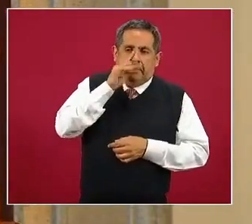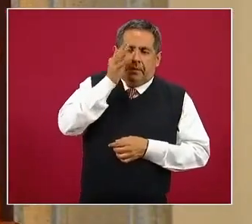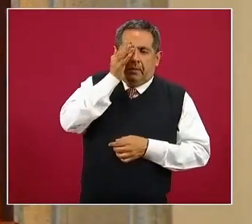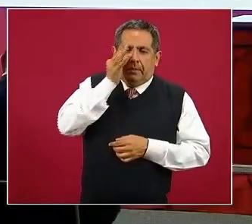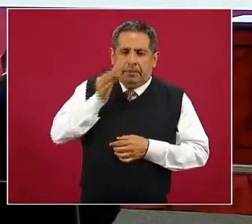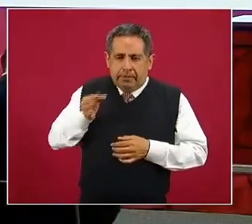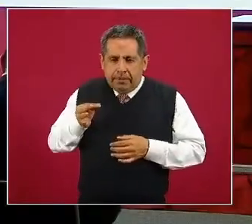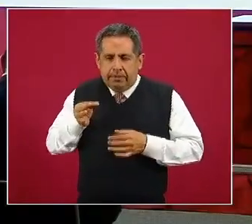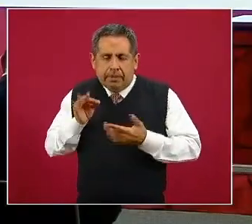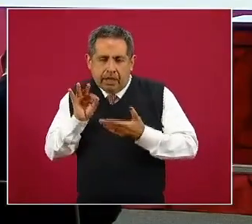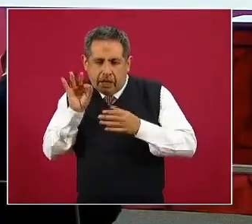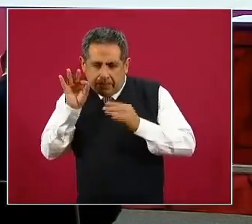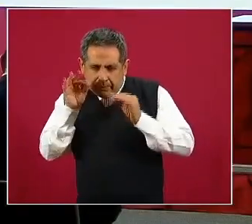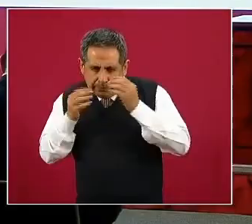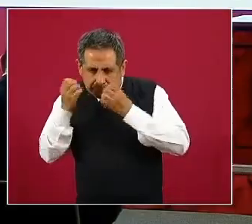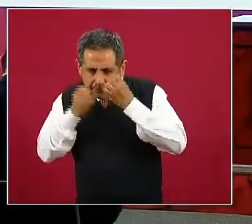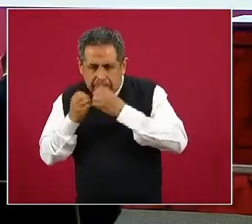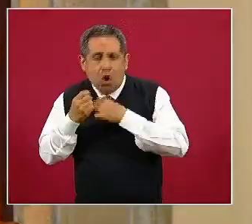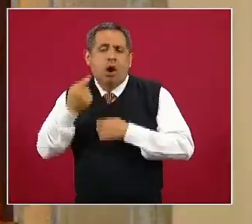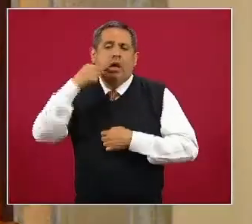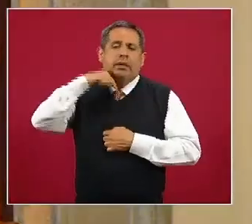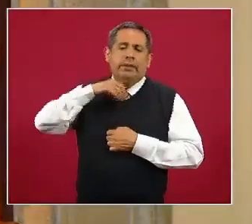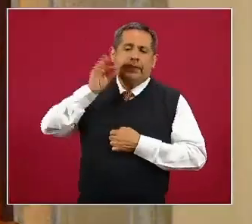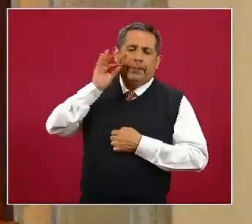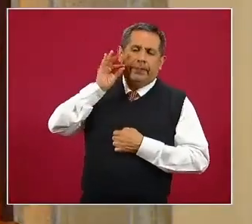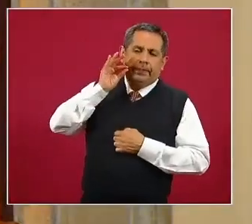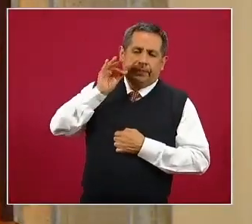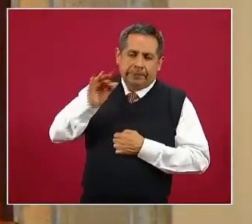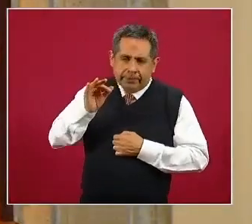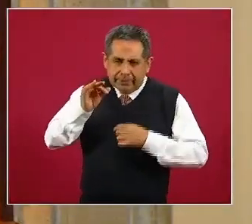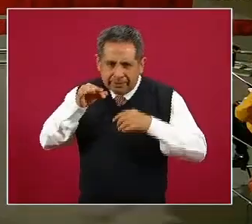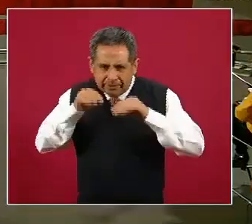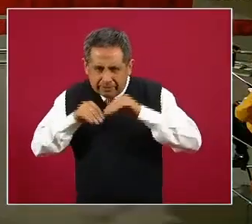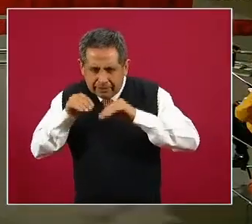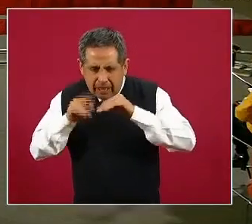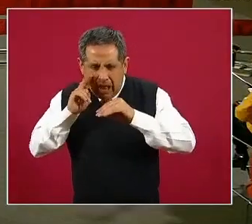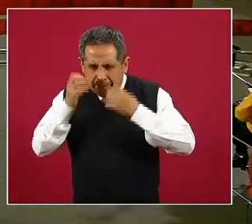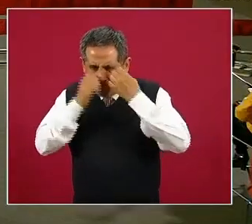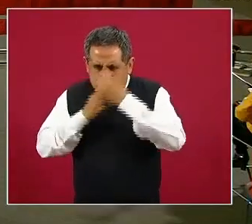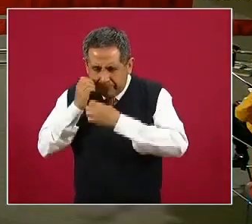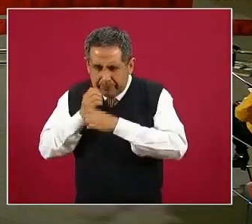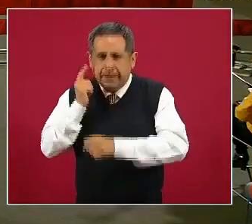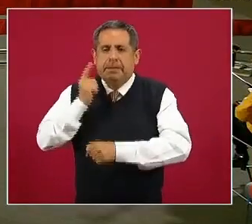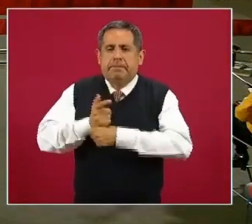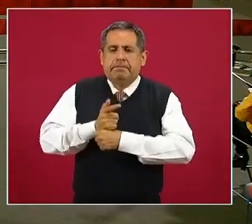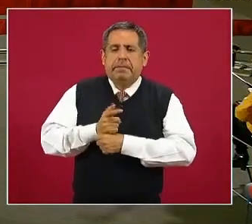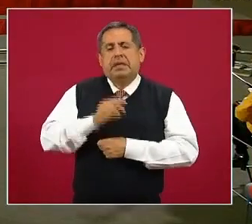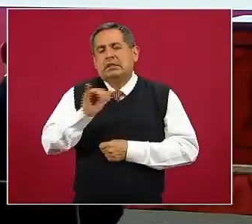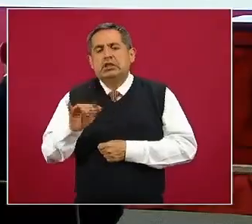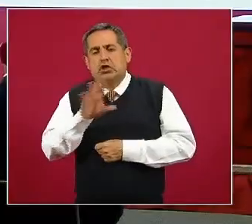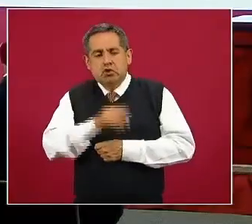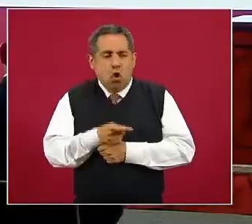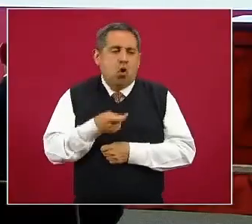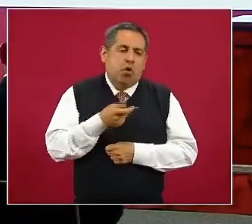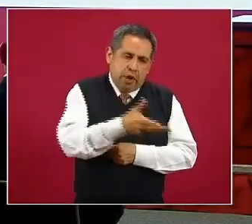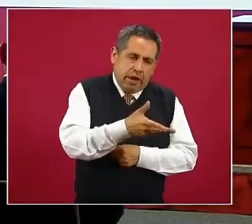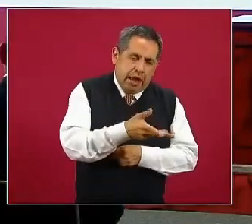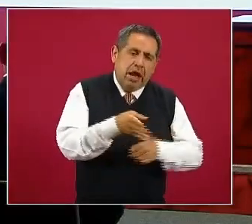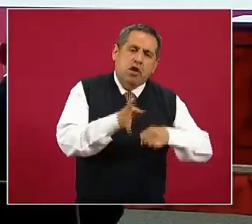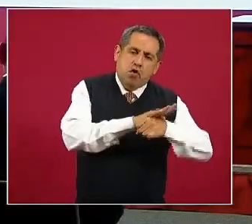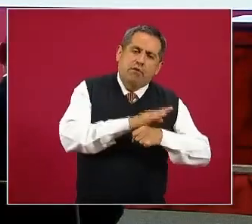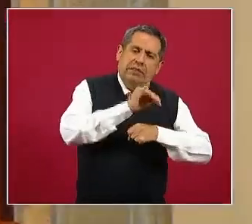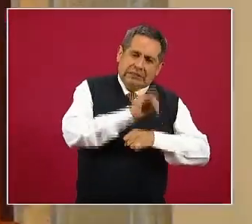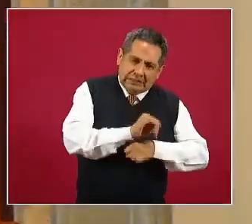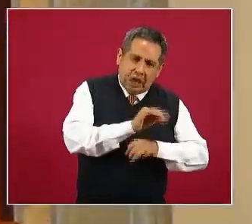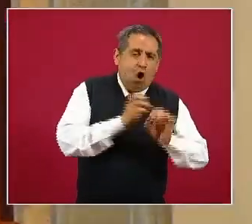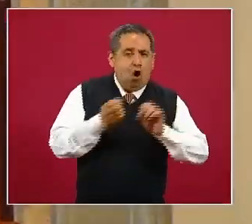esopofaríngeo, para poder tener la posibilidad de un resultado y entonces poder clasificarse en los grupos de confirmados